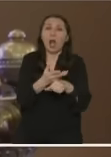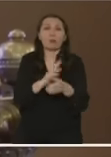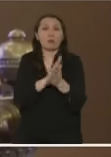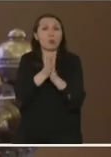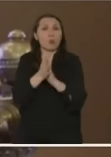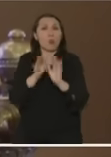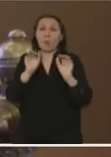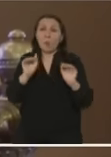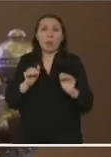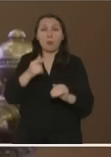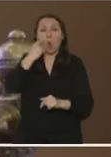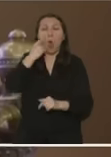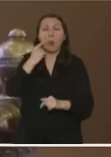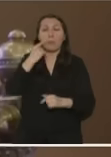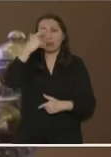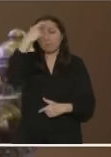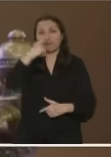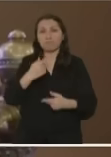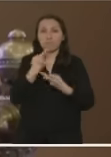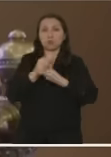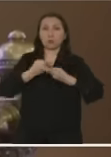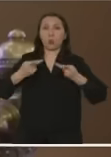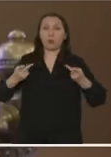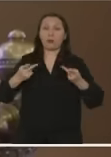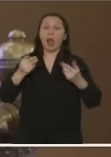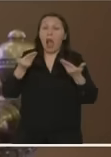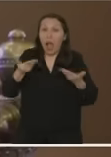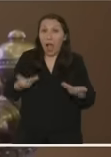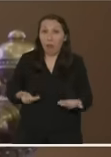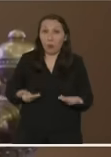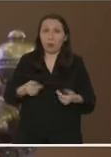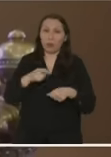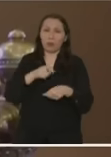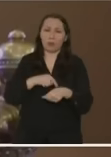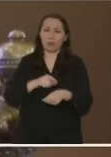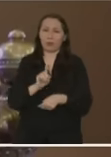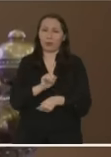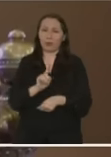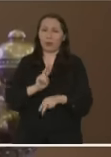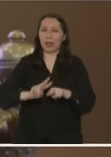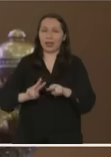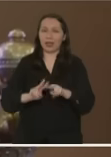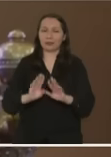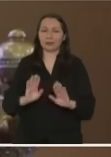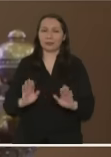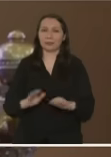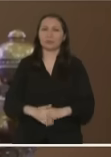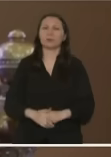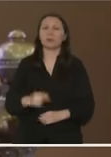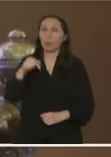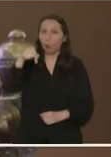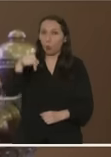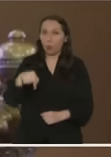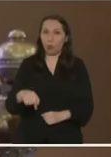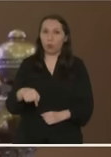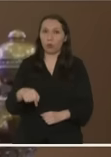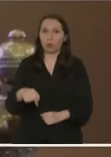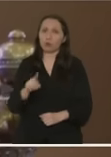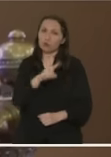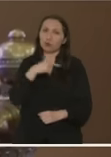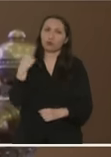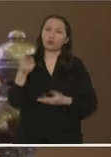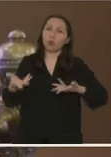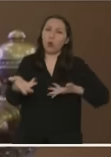todo hombre público. Pero no es este el momento de aquello. Hoy